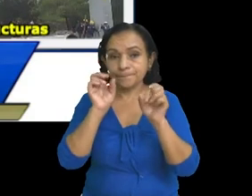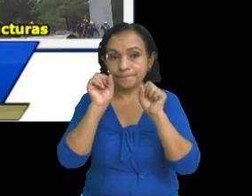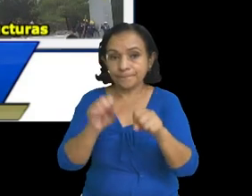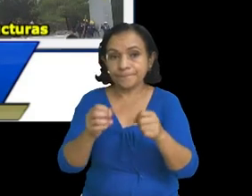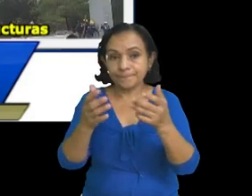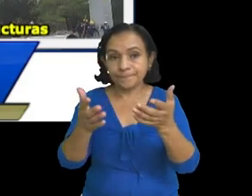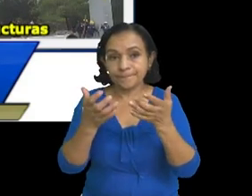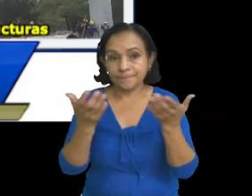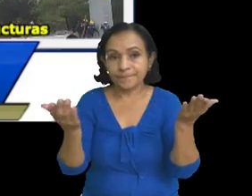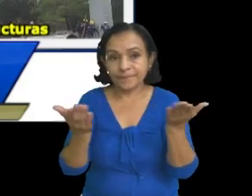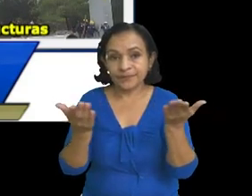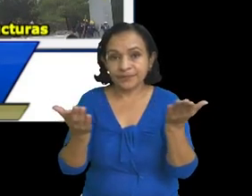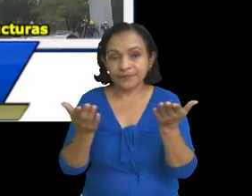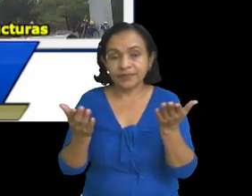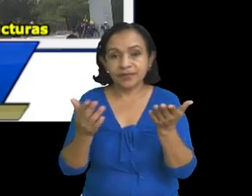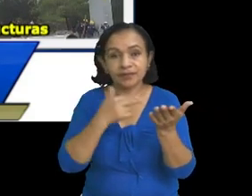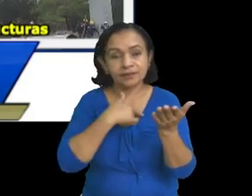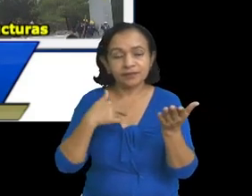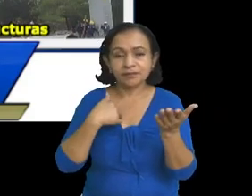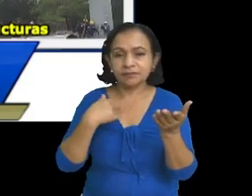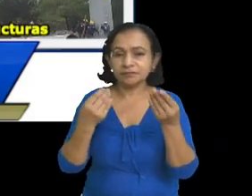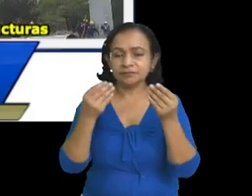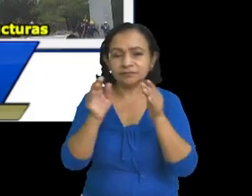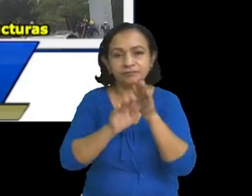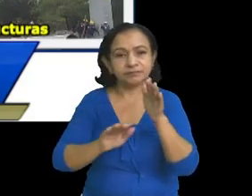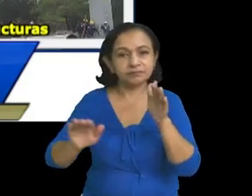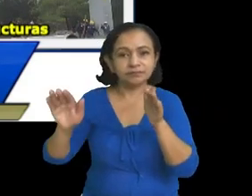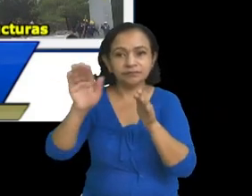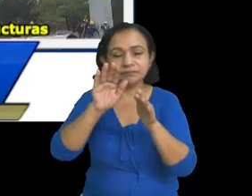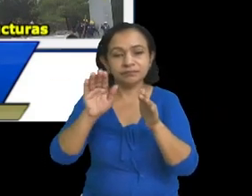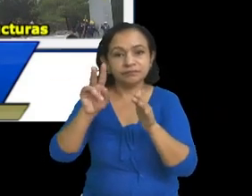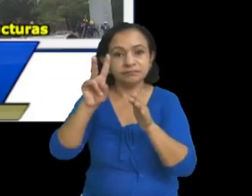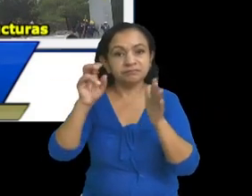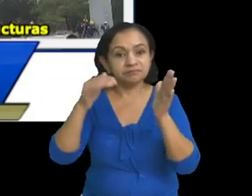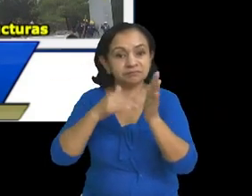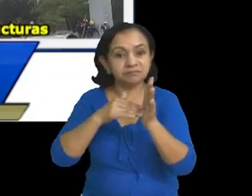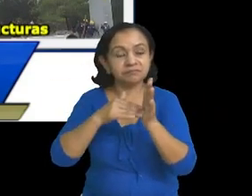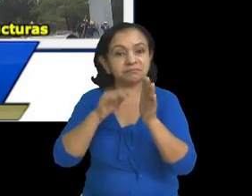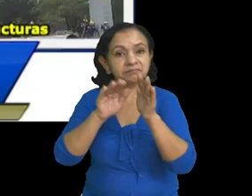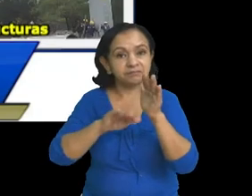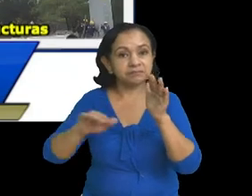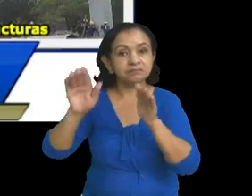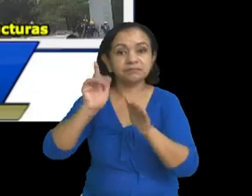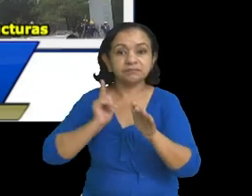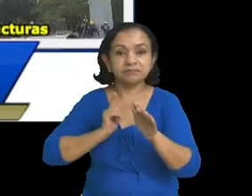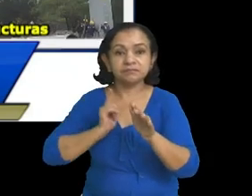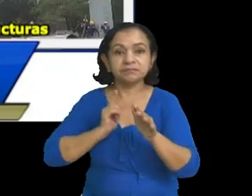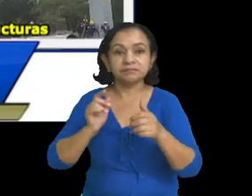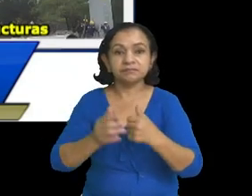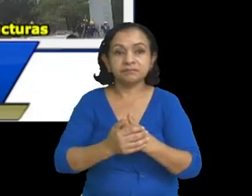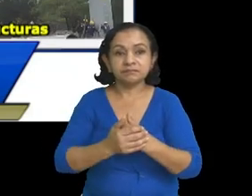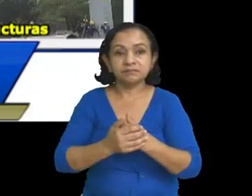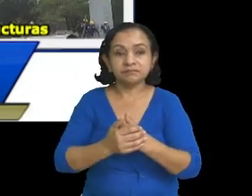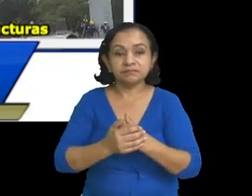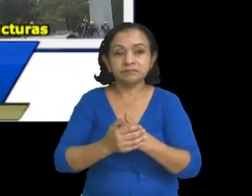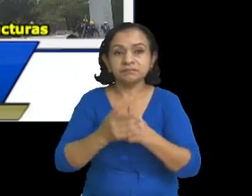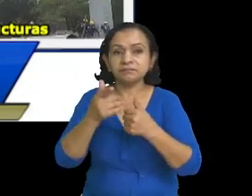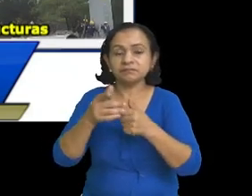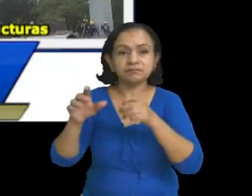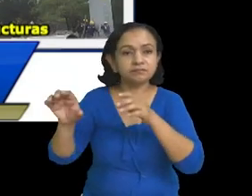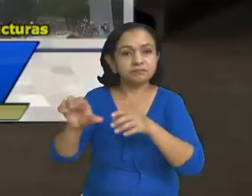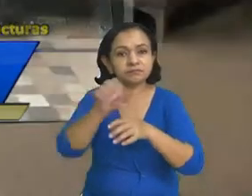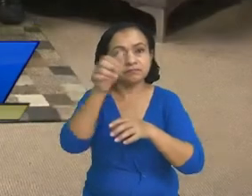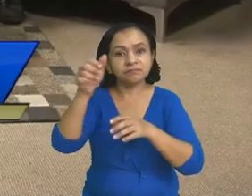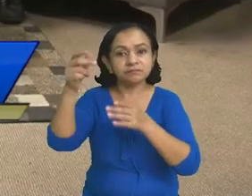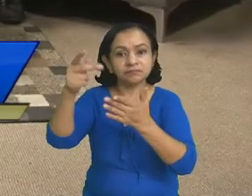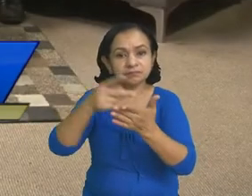de la demanda. Instalado tenemos más de 1000 megavatios. Claro que sí, compañero. Pues dentro de esa dinámica, ¿qué otros